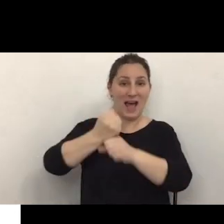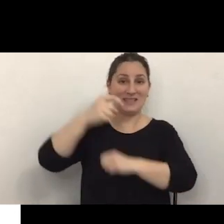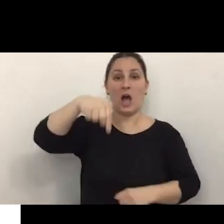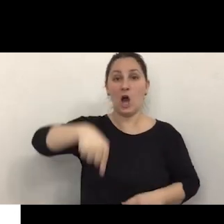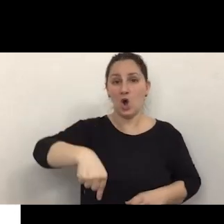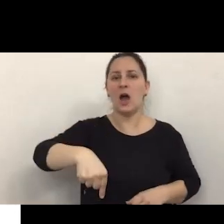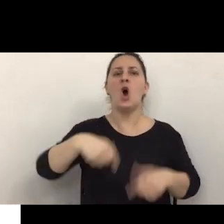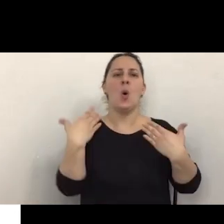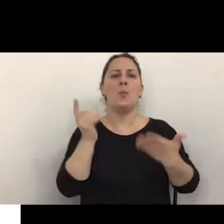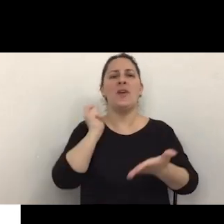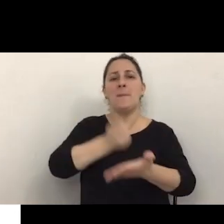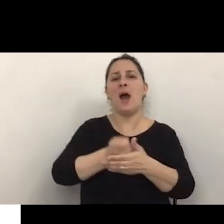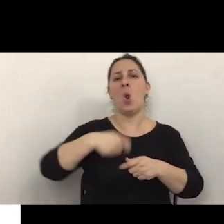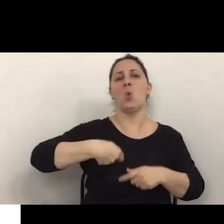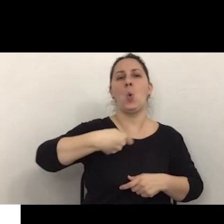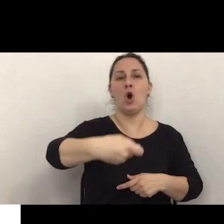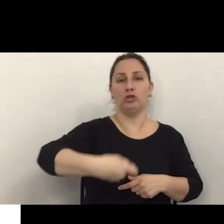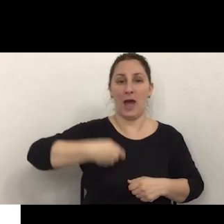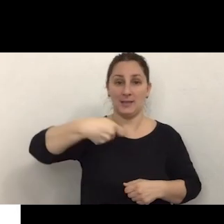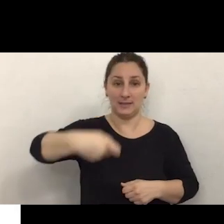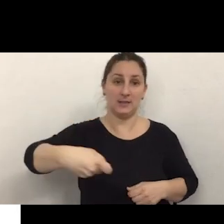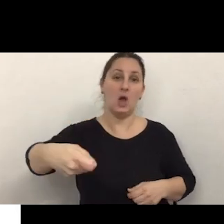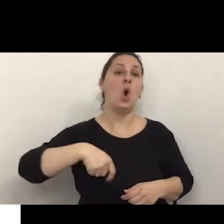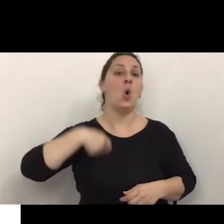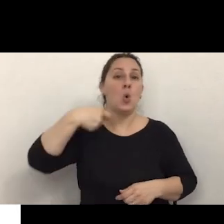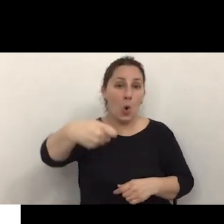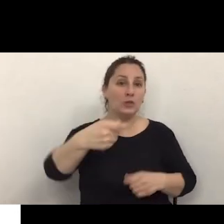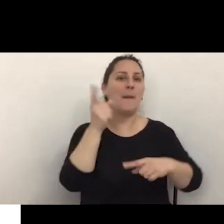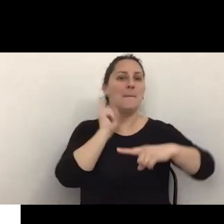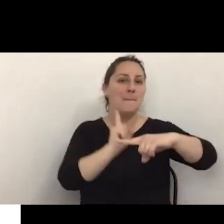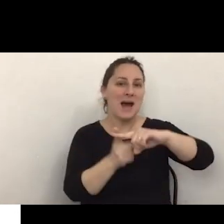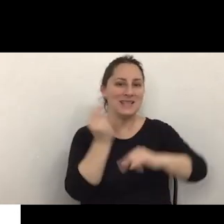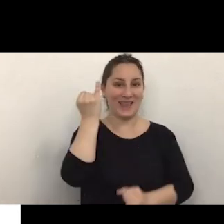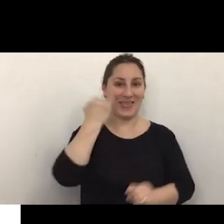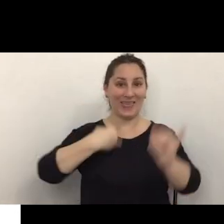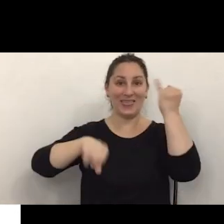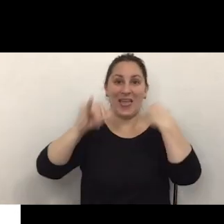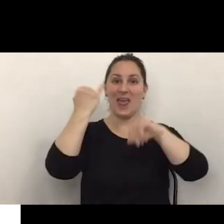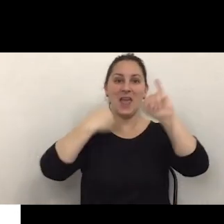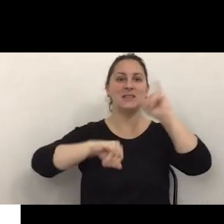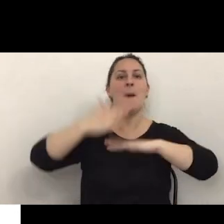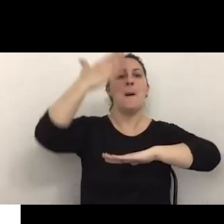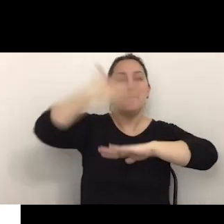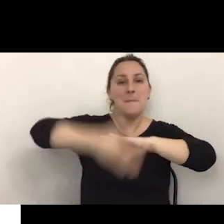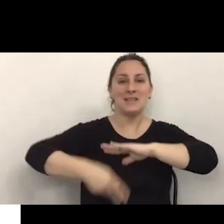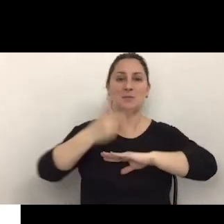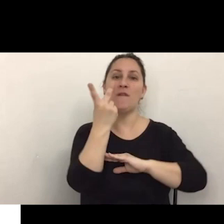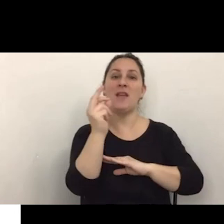va a poder pagar en cuotas. Esas cuotas con los intereses no van a exceder el 20% del